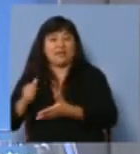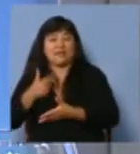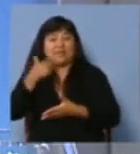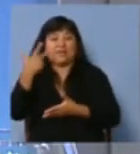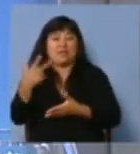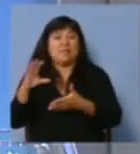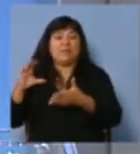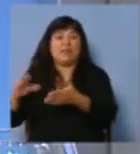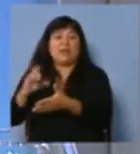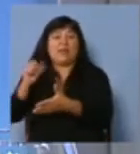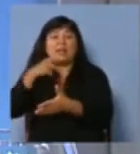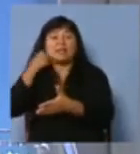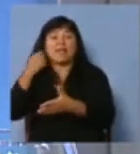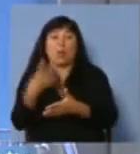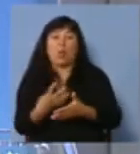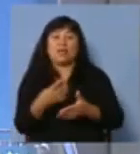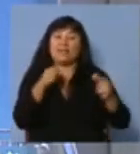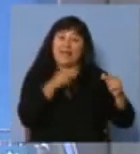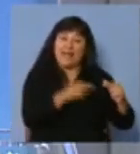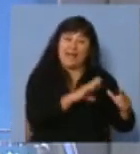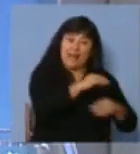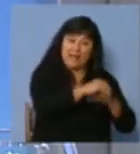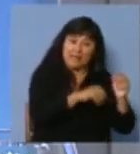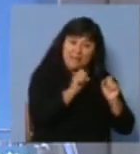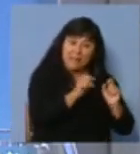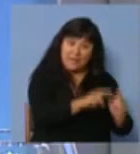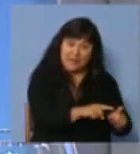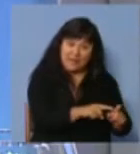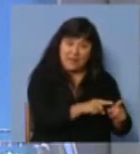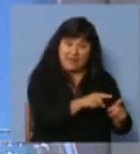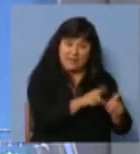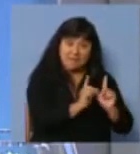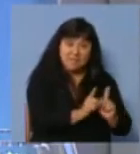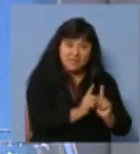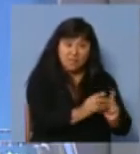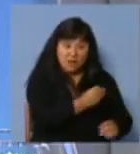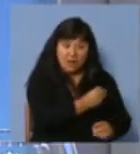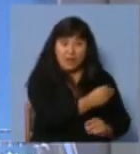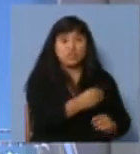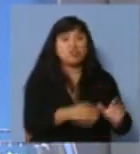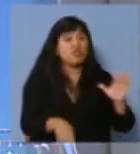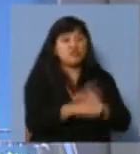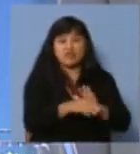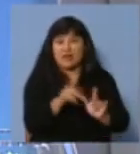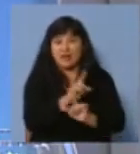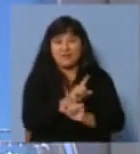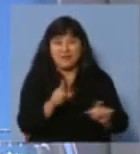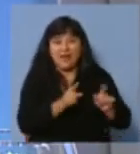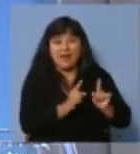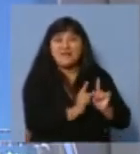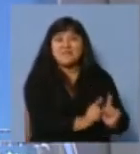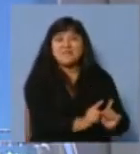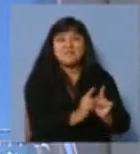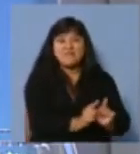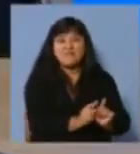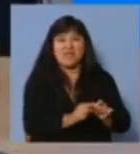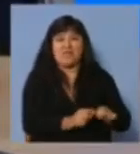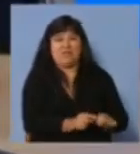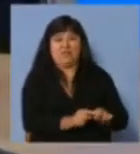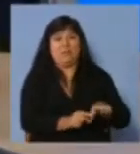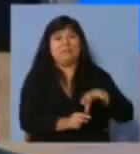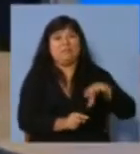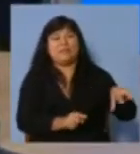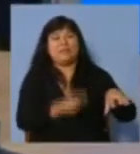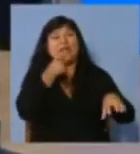familia no lo desarrollamos está ahí de señora y además informa la policía que hay un sector había